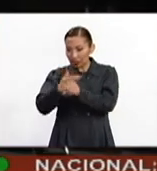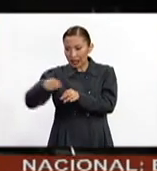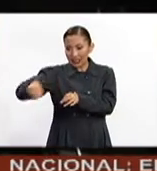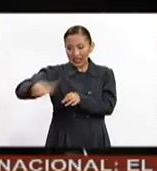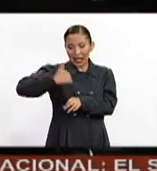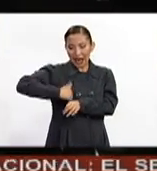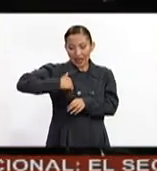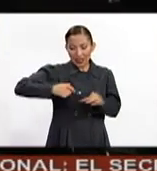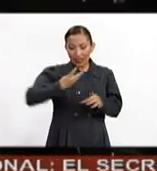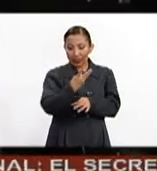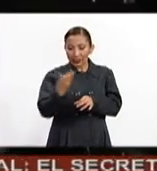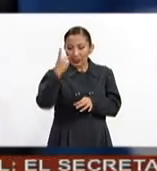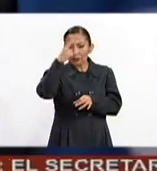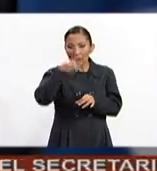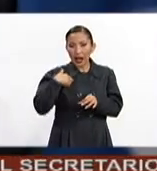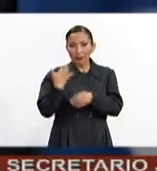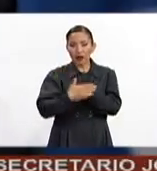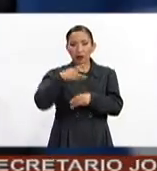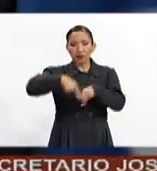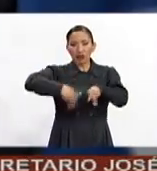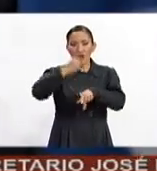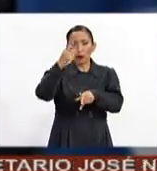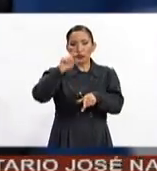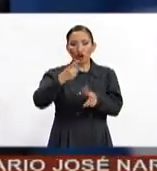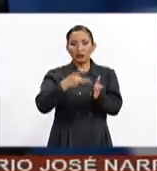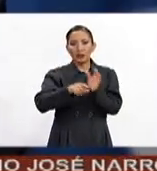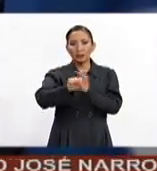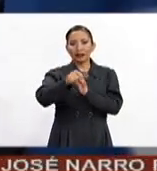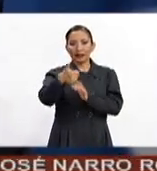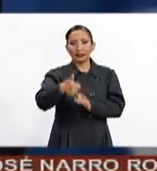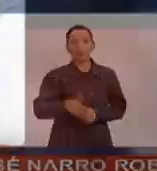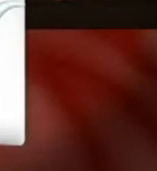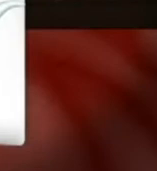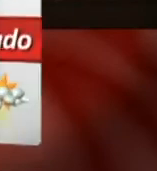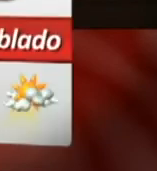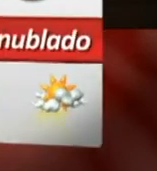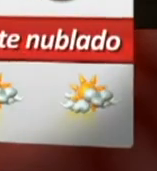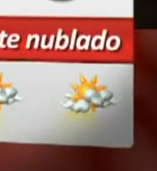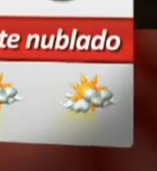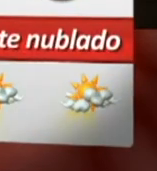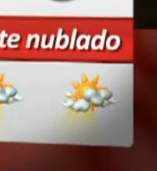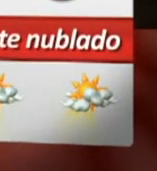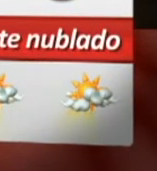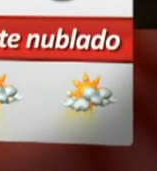Unidos y Canadá para celebrar el Mundial 2026.